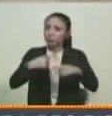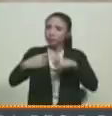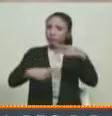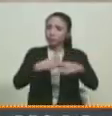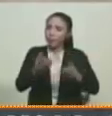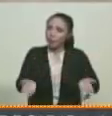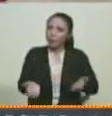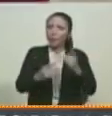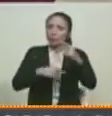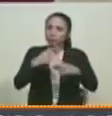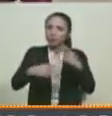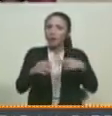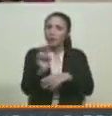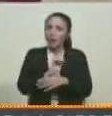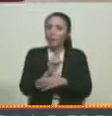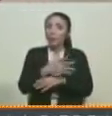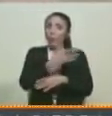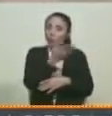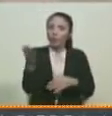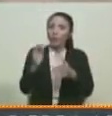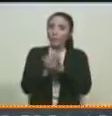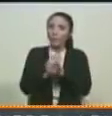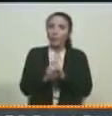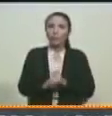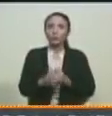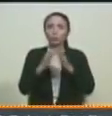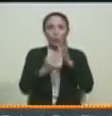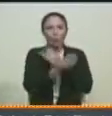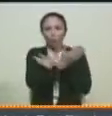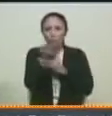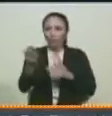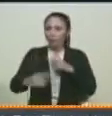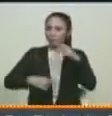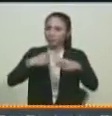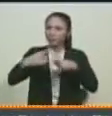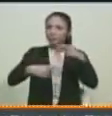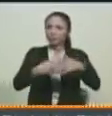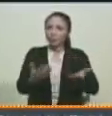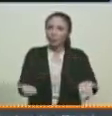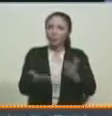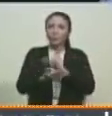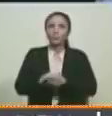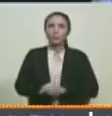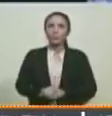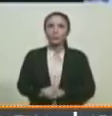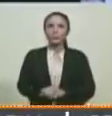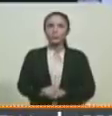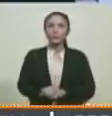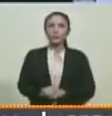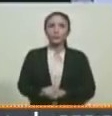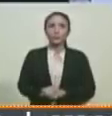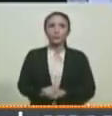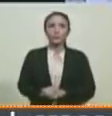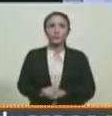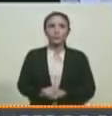intensa, Aristóbulo, compañeros, secretarios generales, dirigentes nacionales.